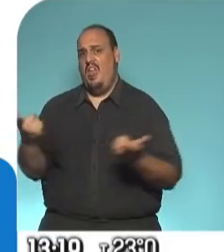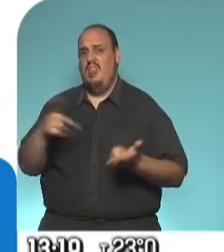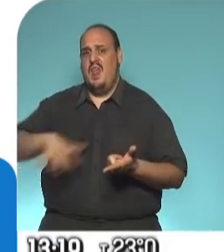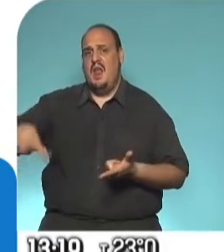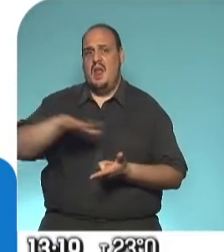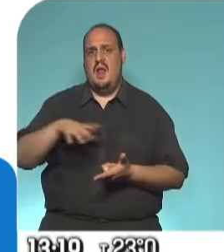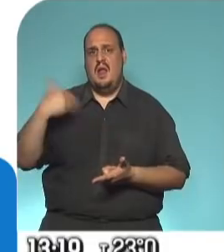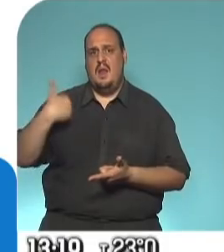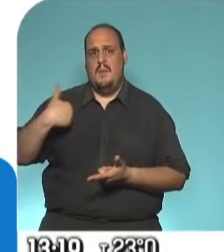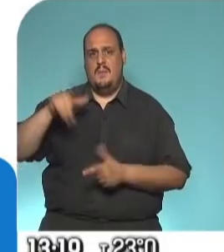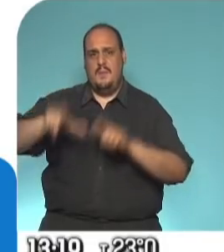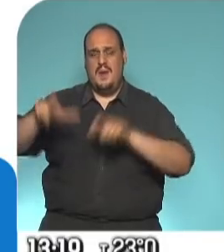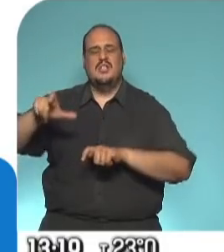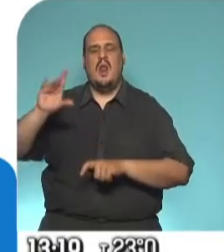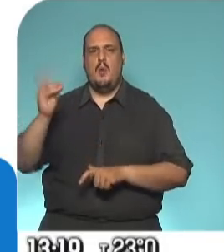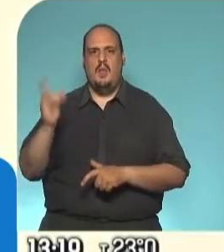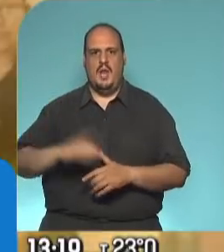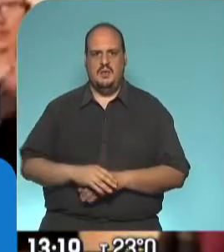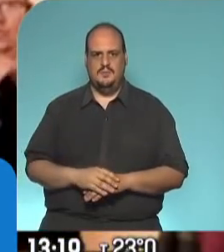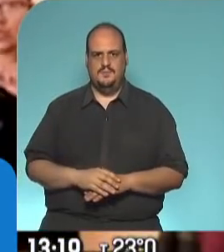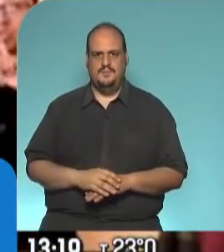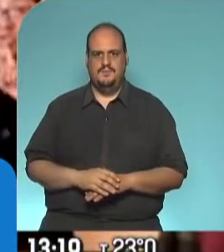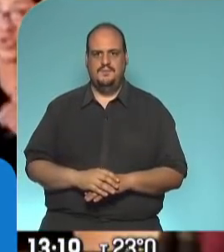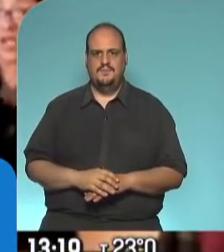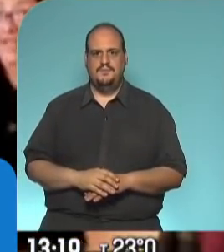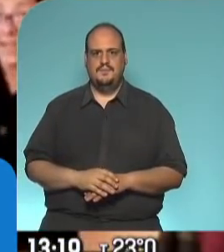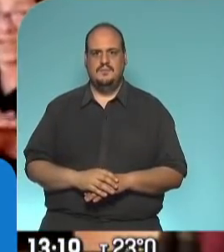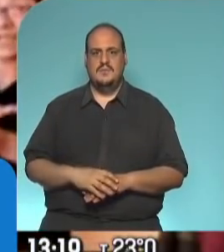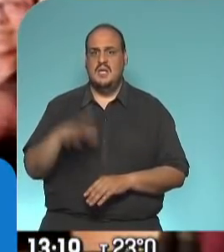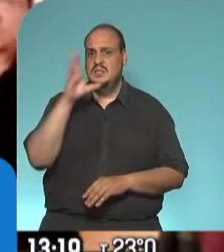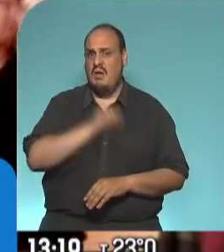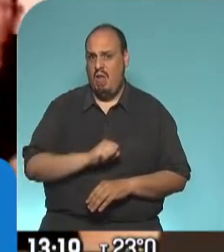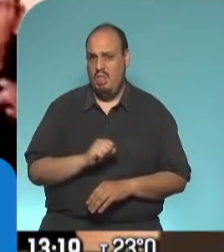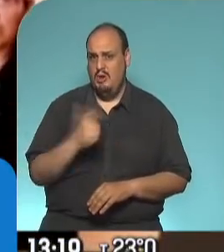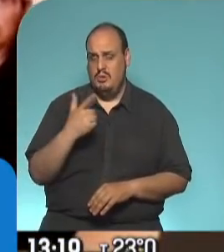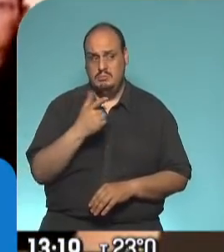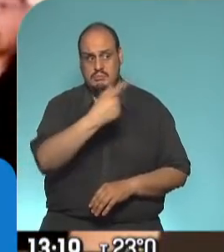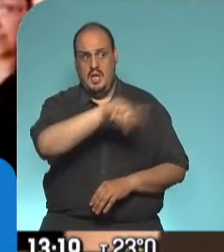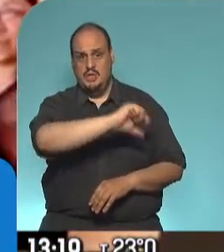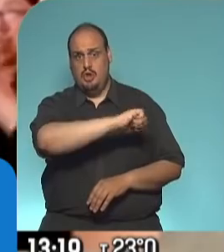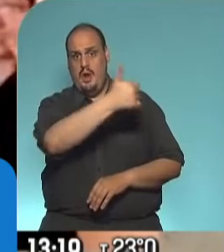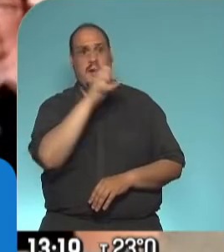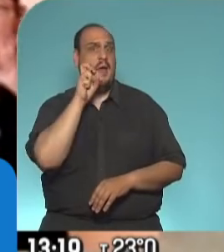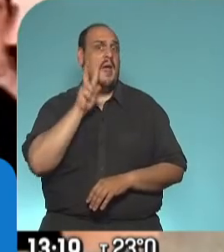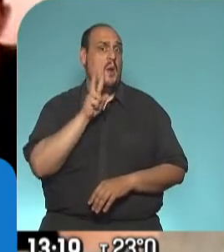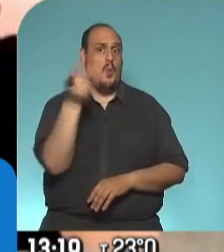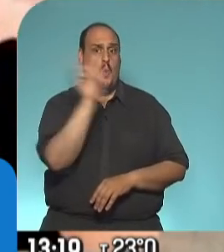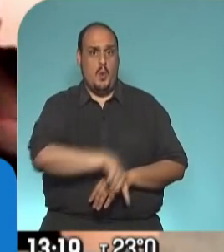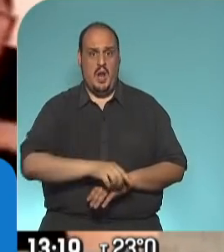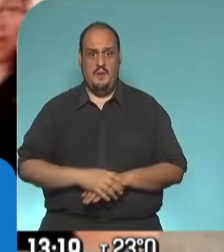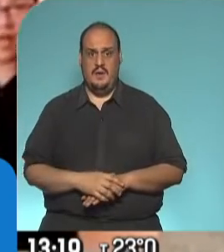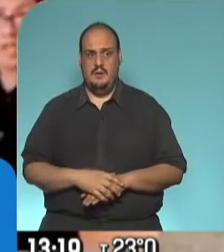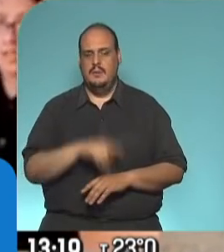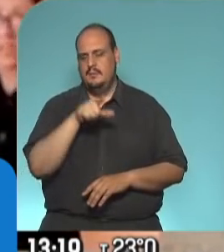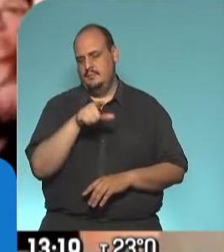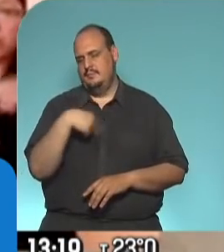Arce, presidente. Vota más y PSP. No es ningún secreto. Si ellos ganan, Evo vuelve. Todos sabemos lo que